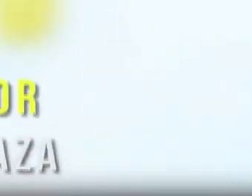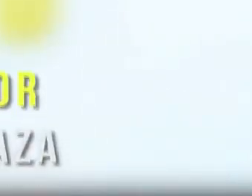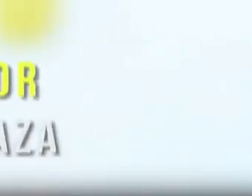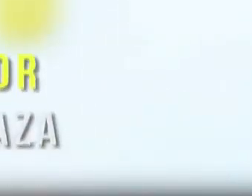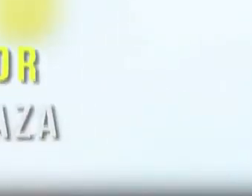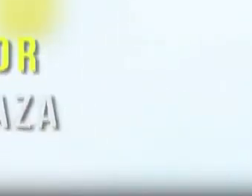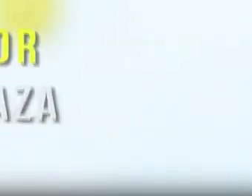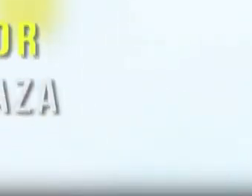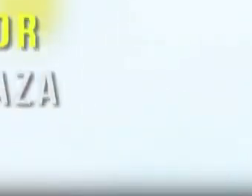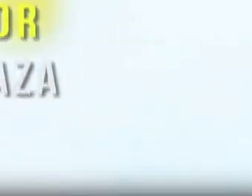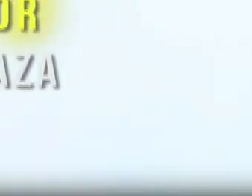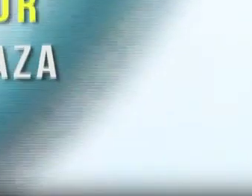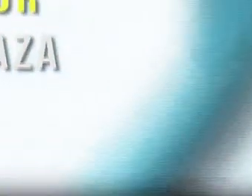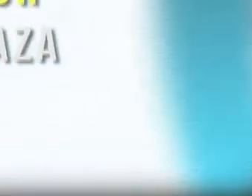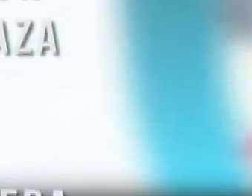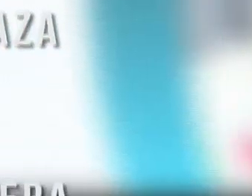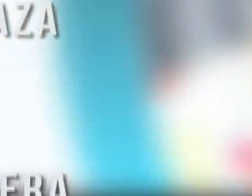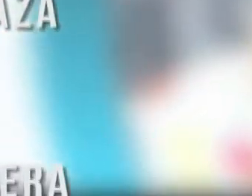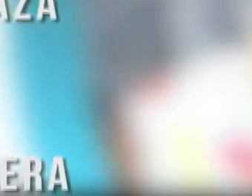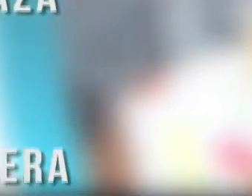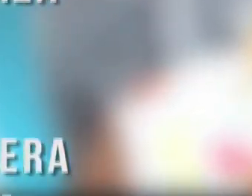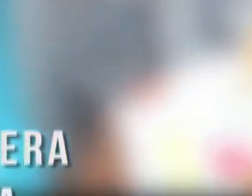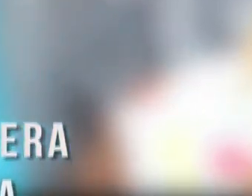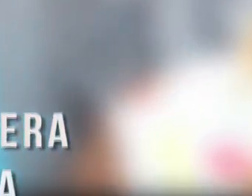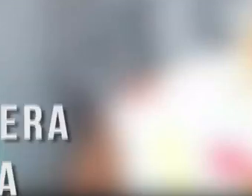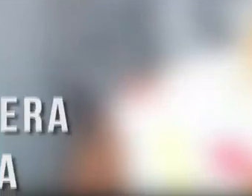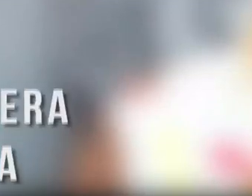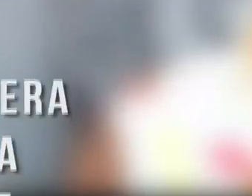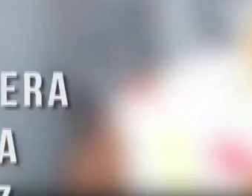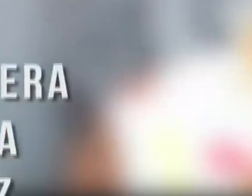sobre temas de salud. Me resta invitarle a que continúe